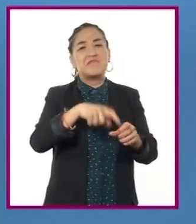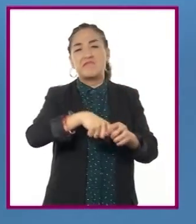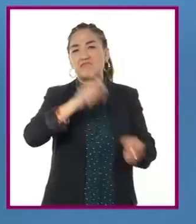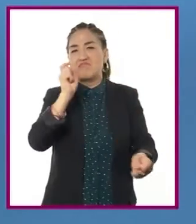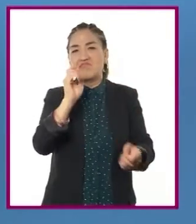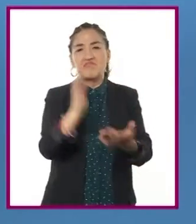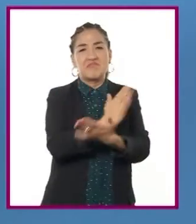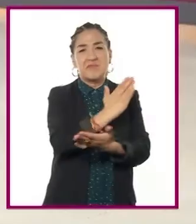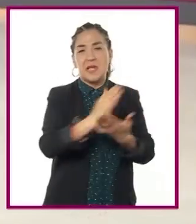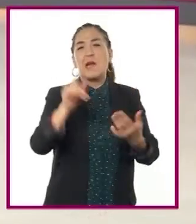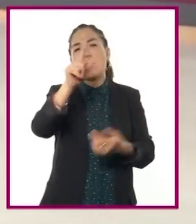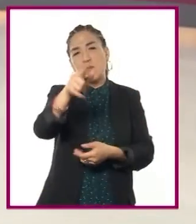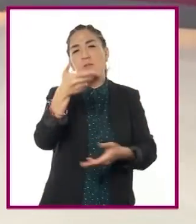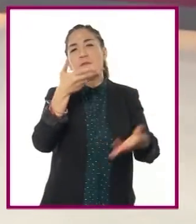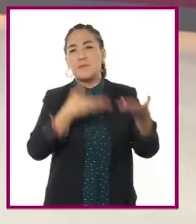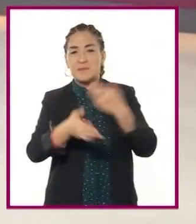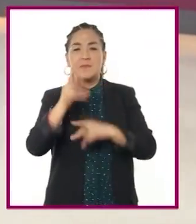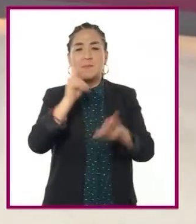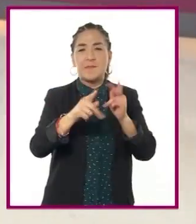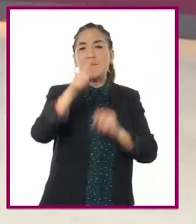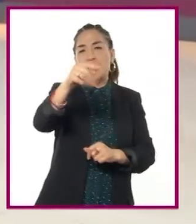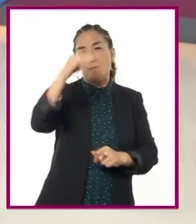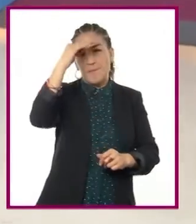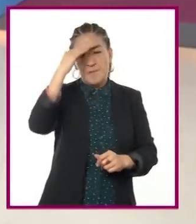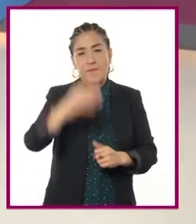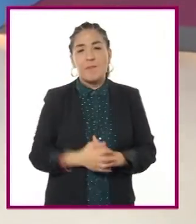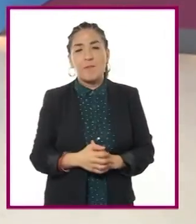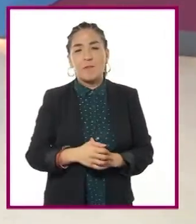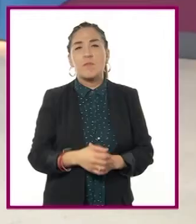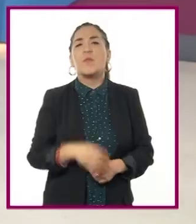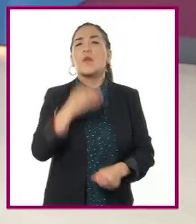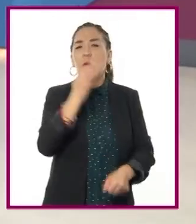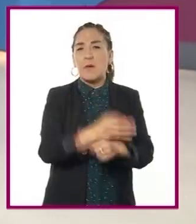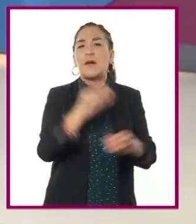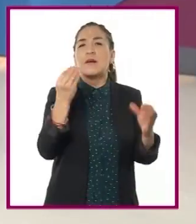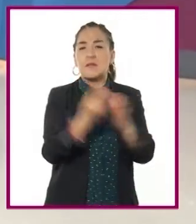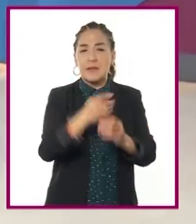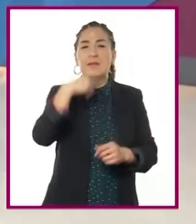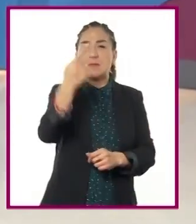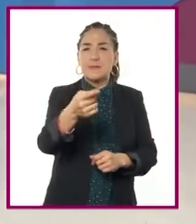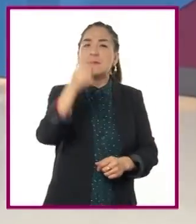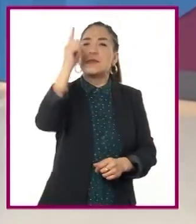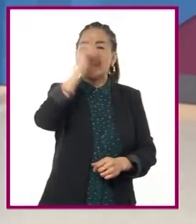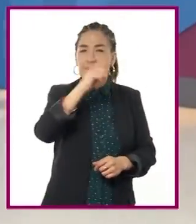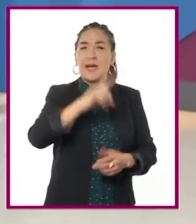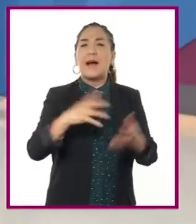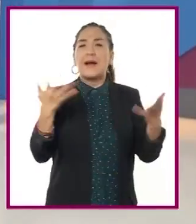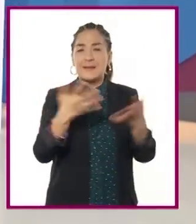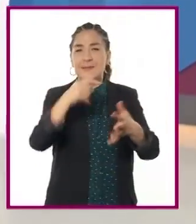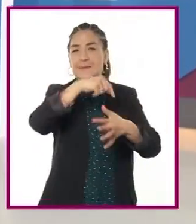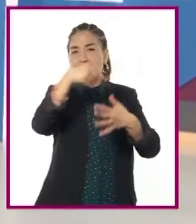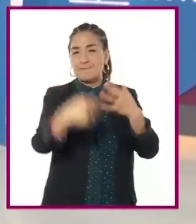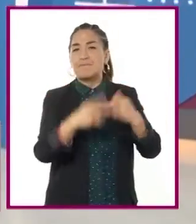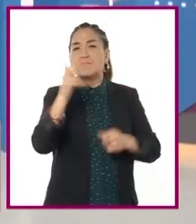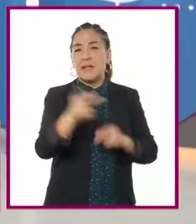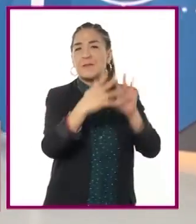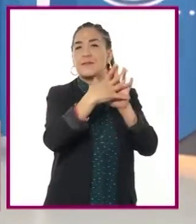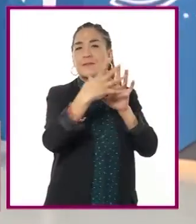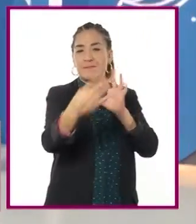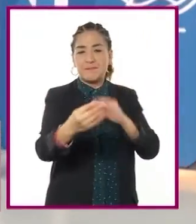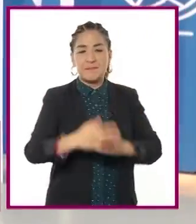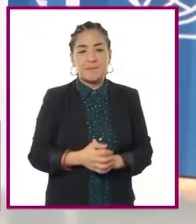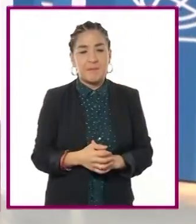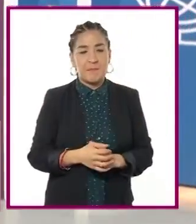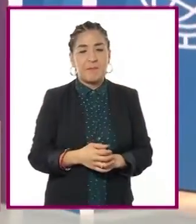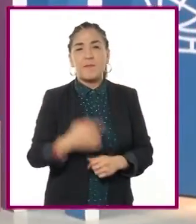reflexiones en casa. Para guiarnos a lo largo de la sesión, les sugiero considerar las siguientes preguntas.